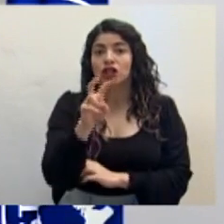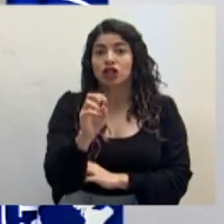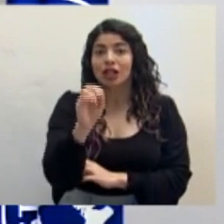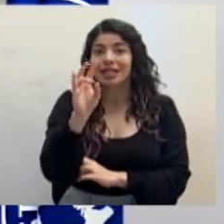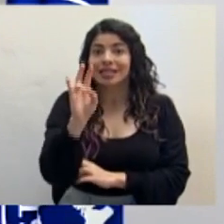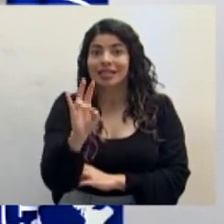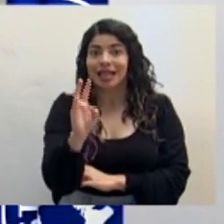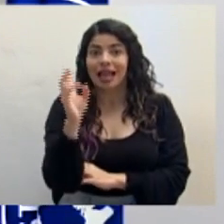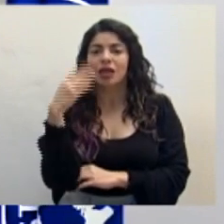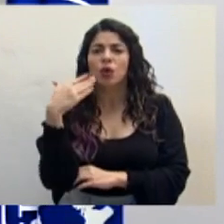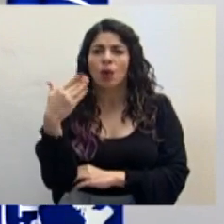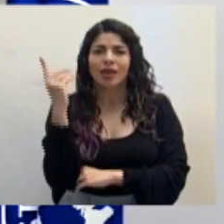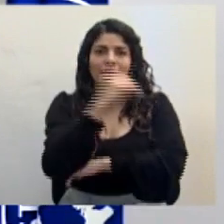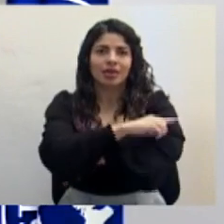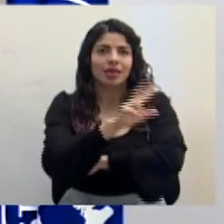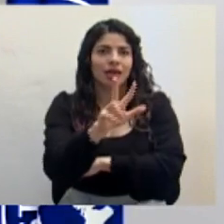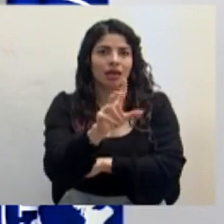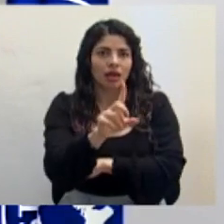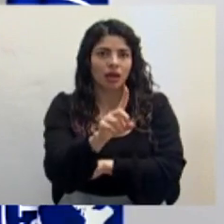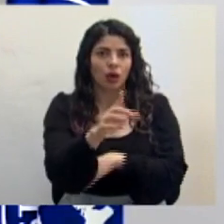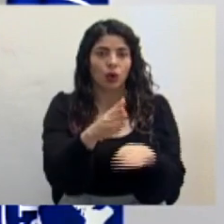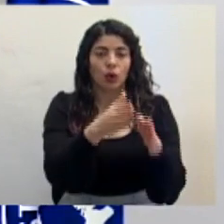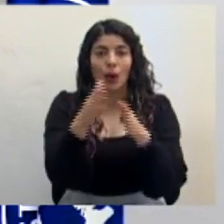1.207 para el día 31,